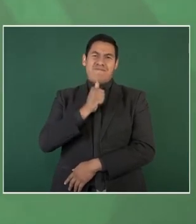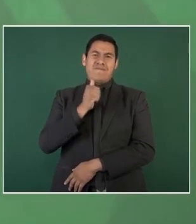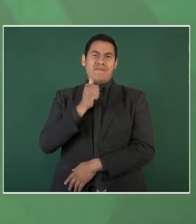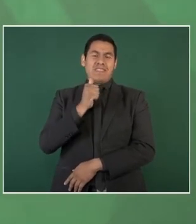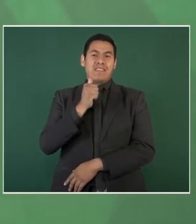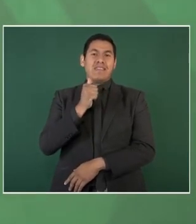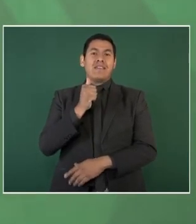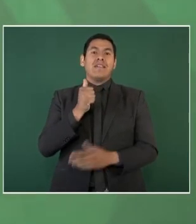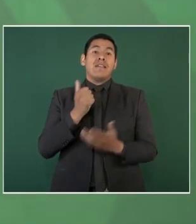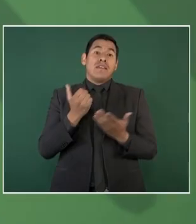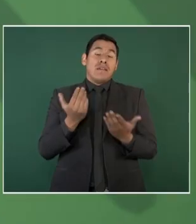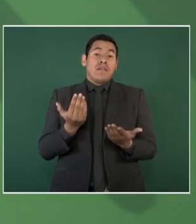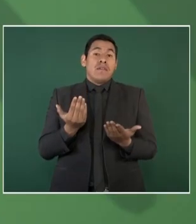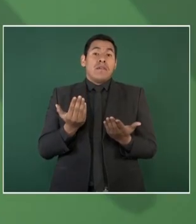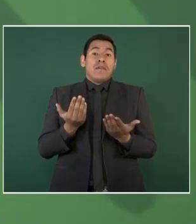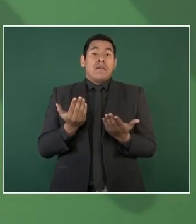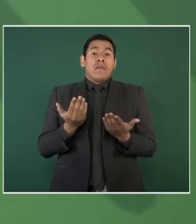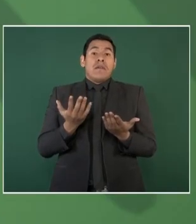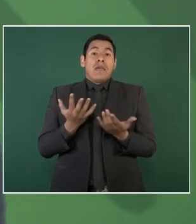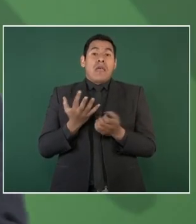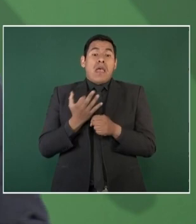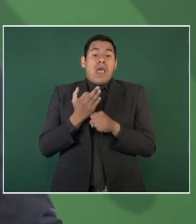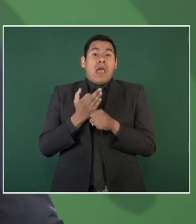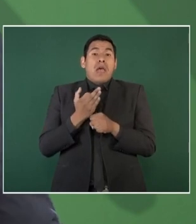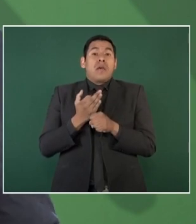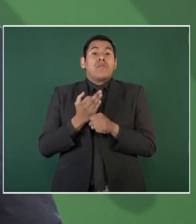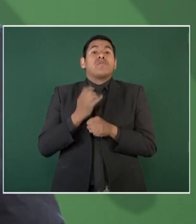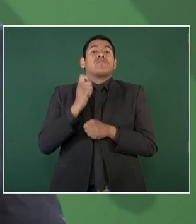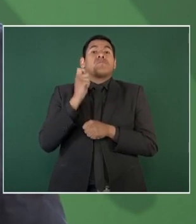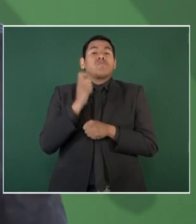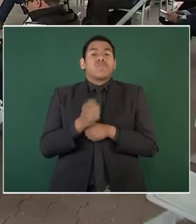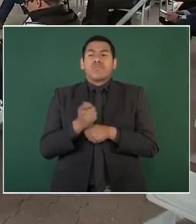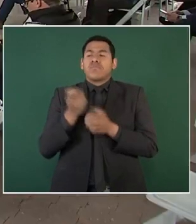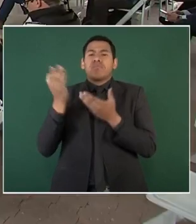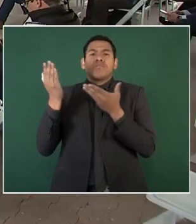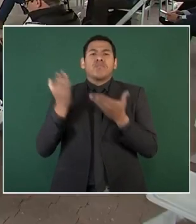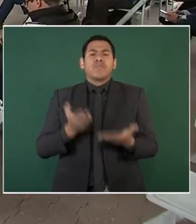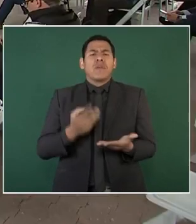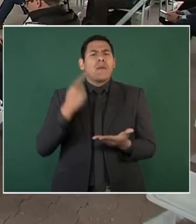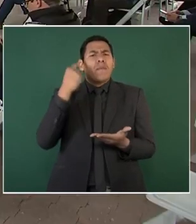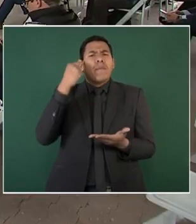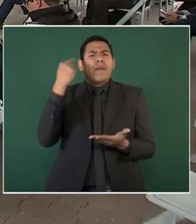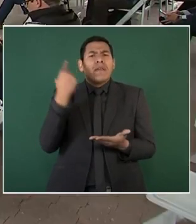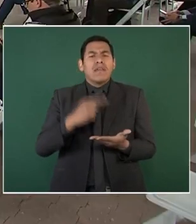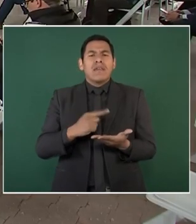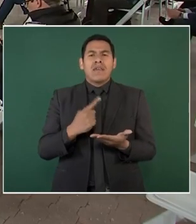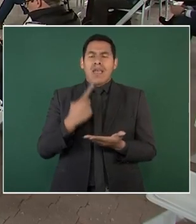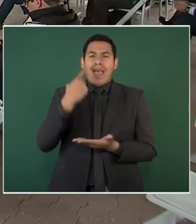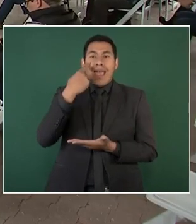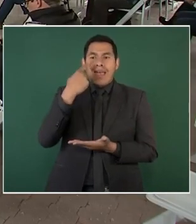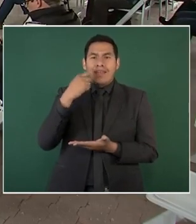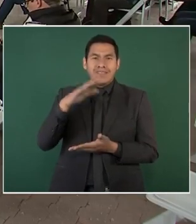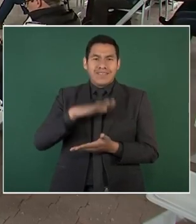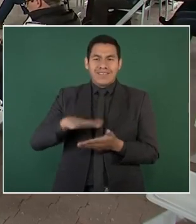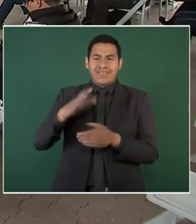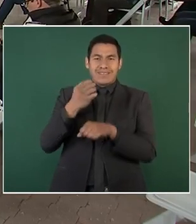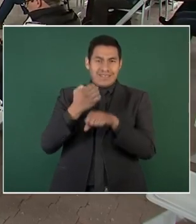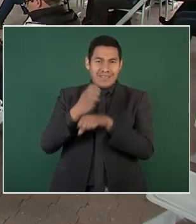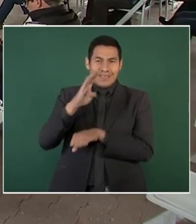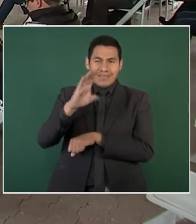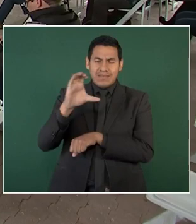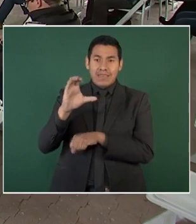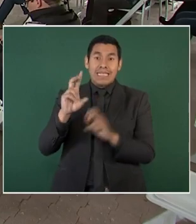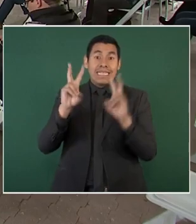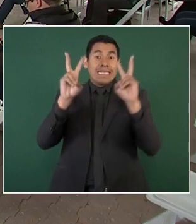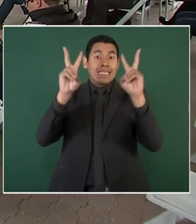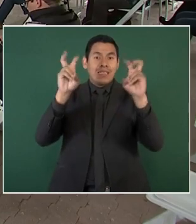a hacer una evaluación de cómo vamos en materia de seguridad, que es